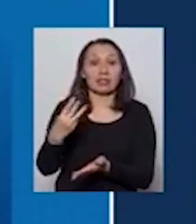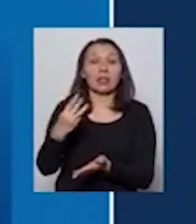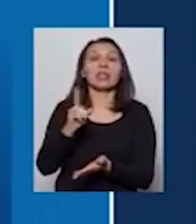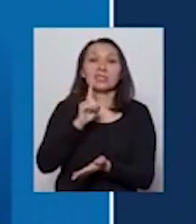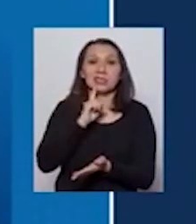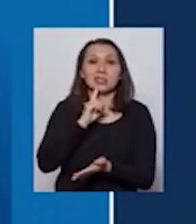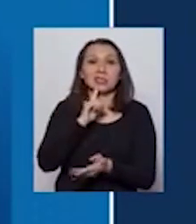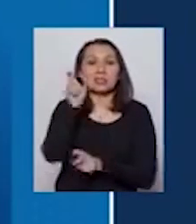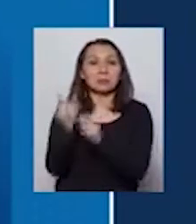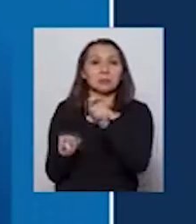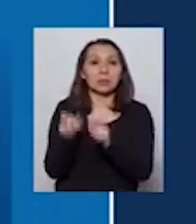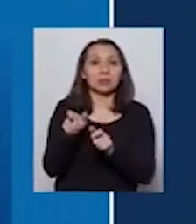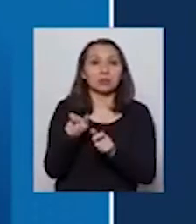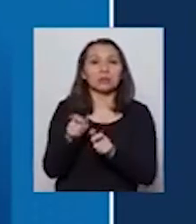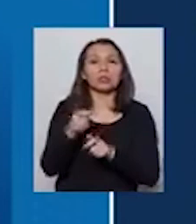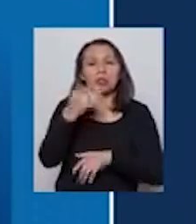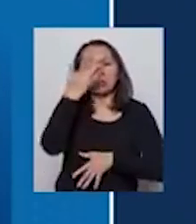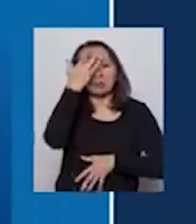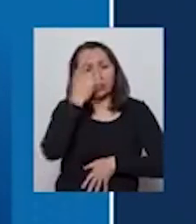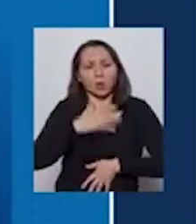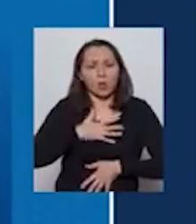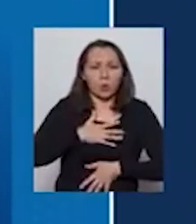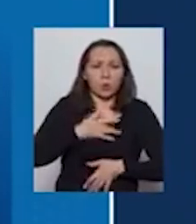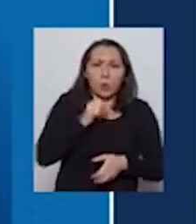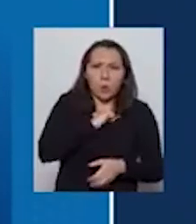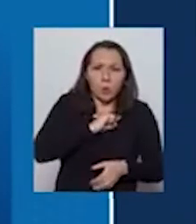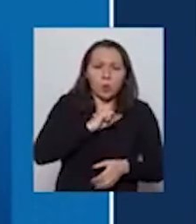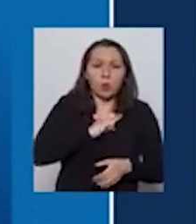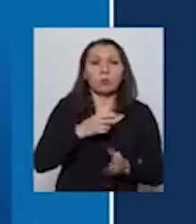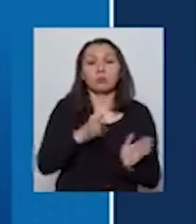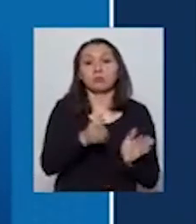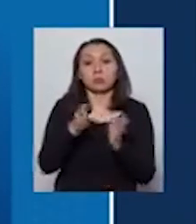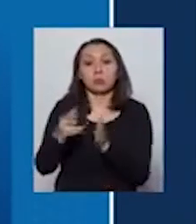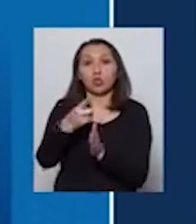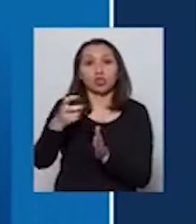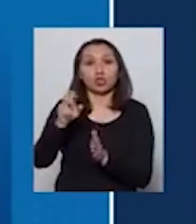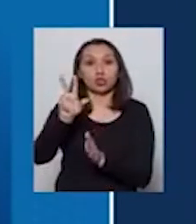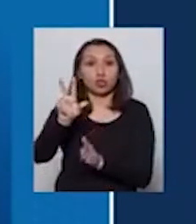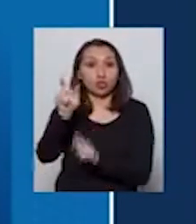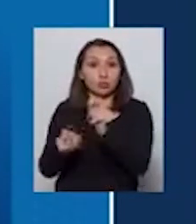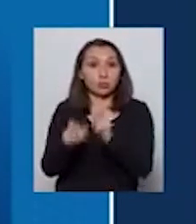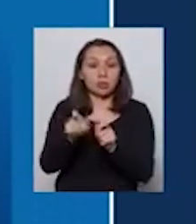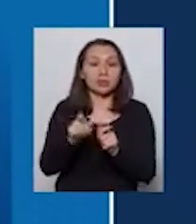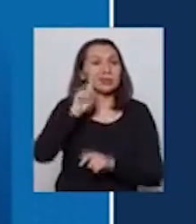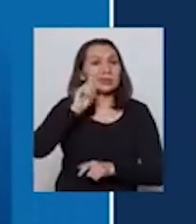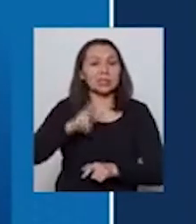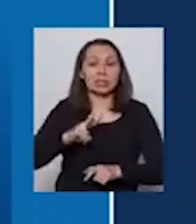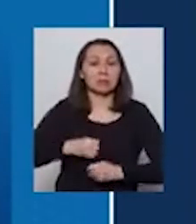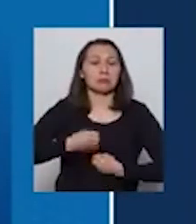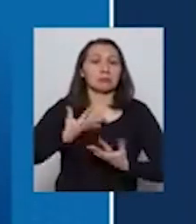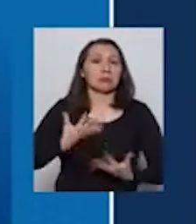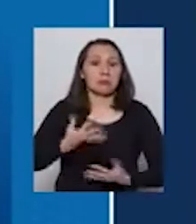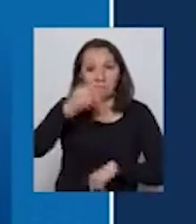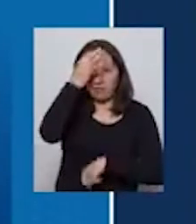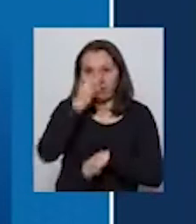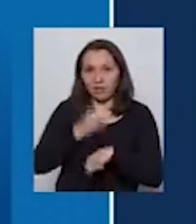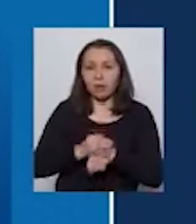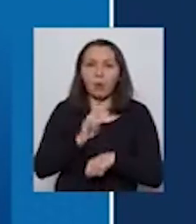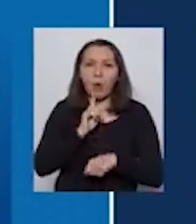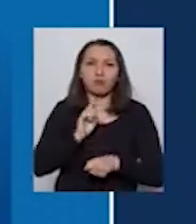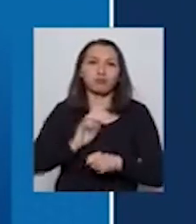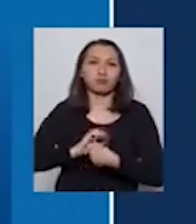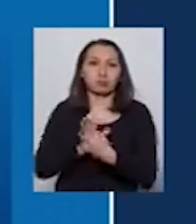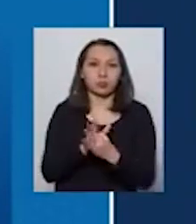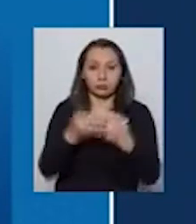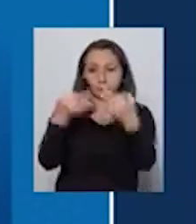casos de personas sintomáticas y 208 por casos de personas asintomáticas lo que